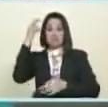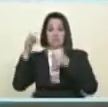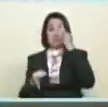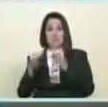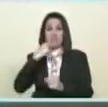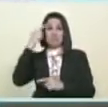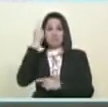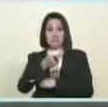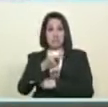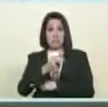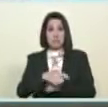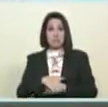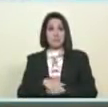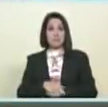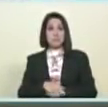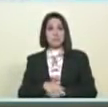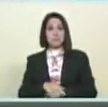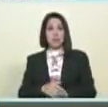adelante,